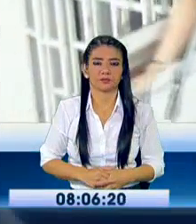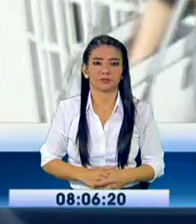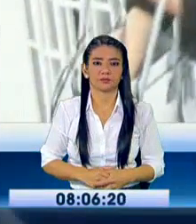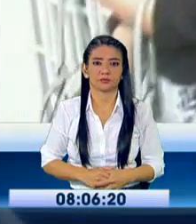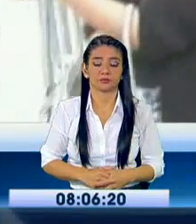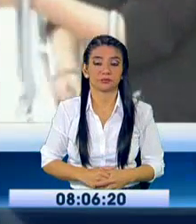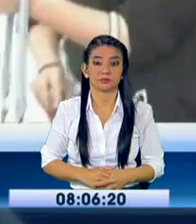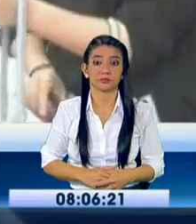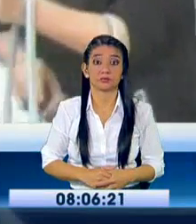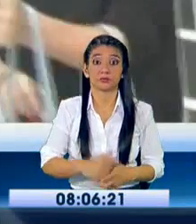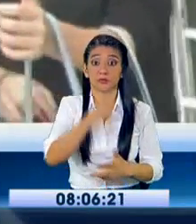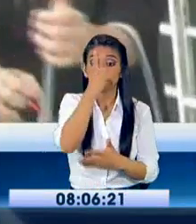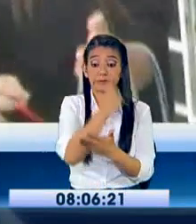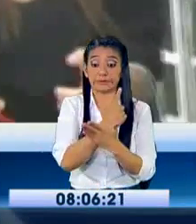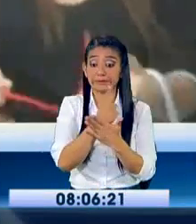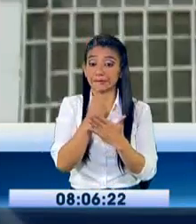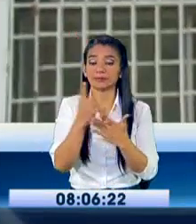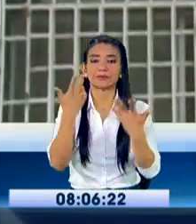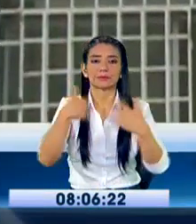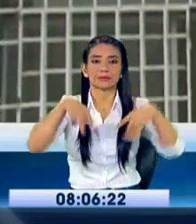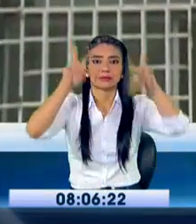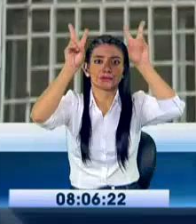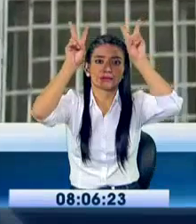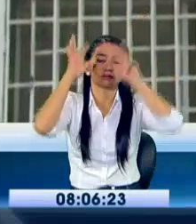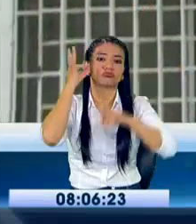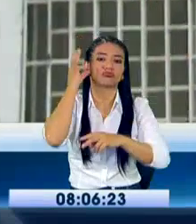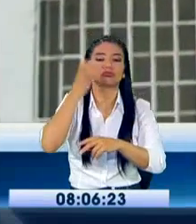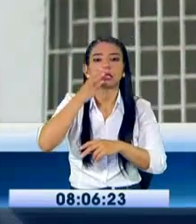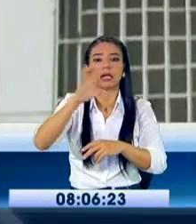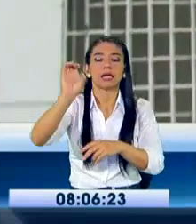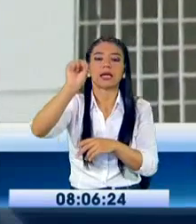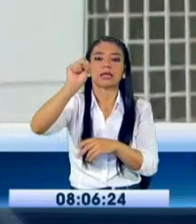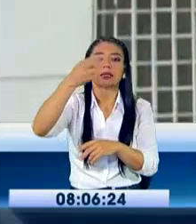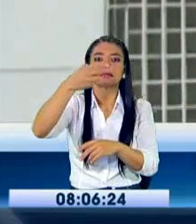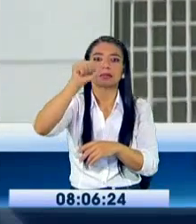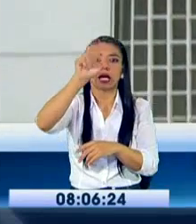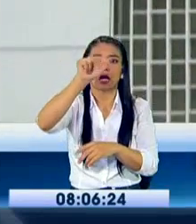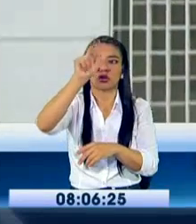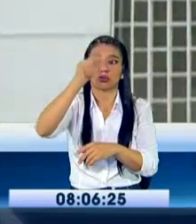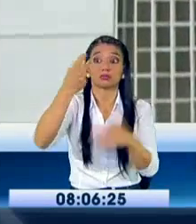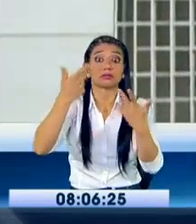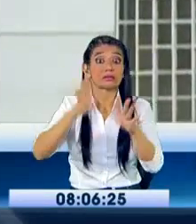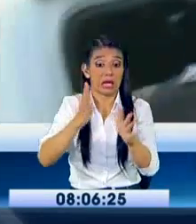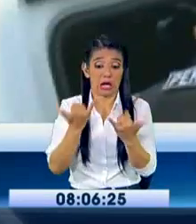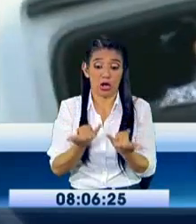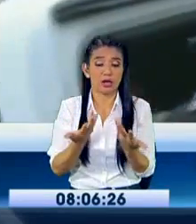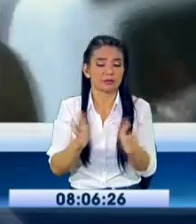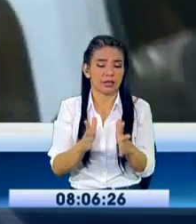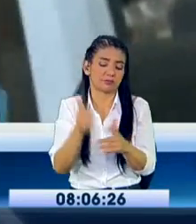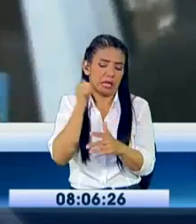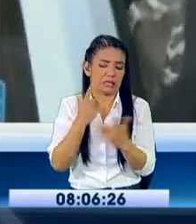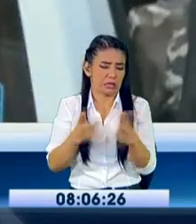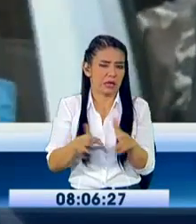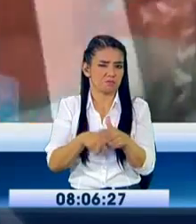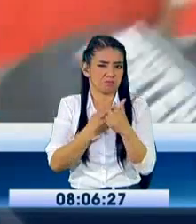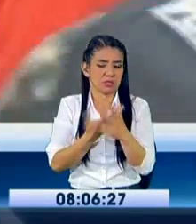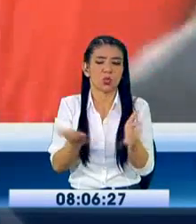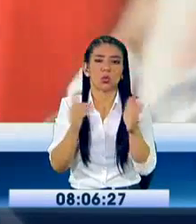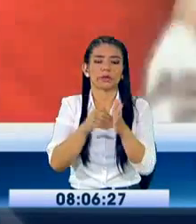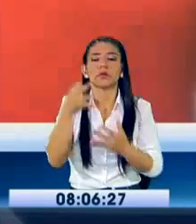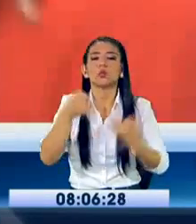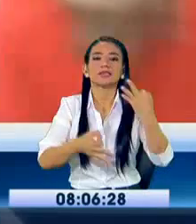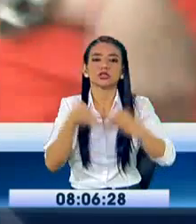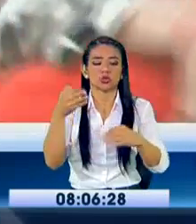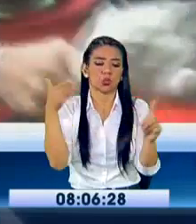a la audiencia. Lo que viene va a ser determinante para que el tribunal condene